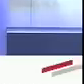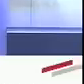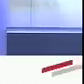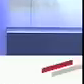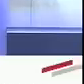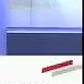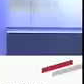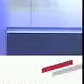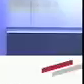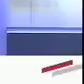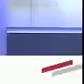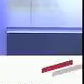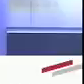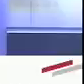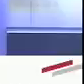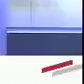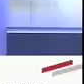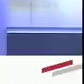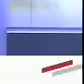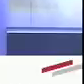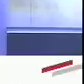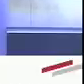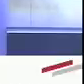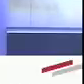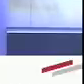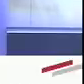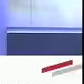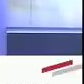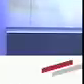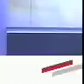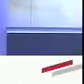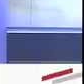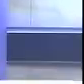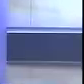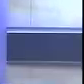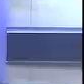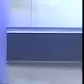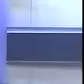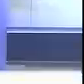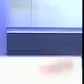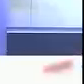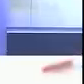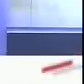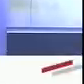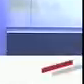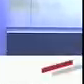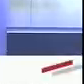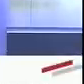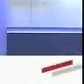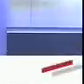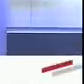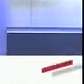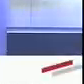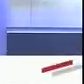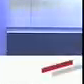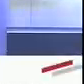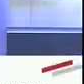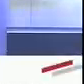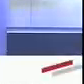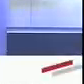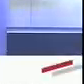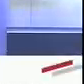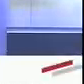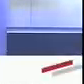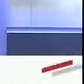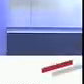hospital, clínicas, laboratorios, imágenes, farmacia. Pro Familia, tu red de salud al alcance de todos. Ahora